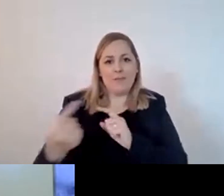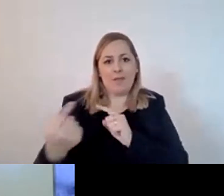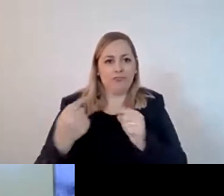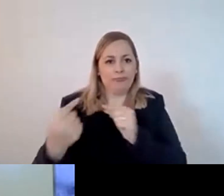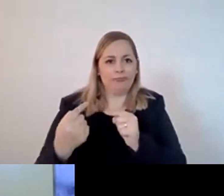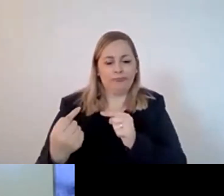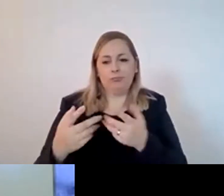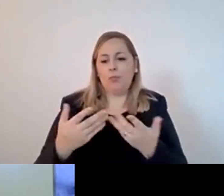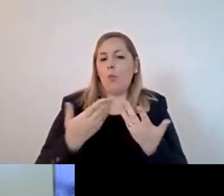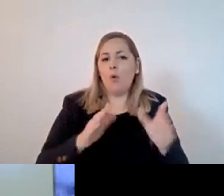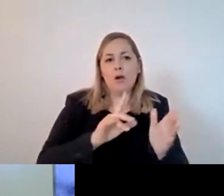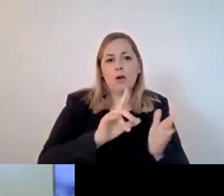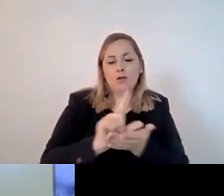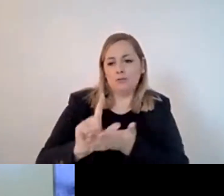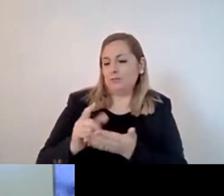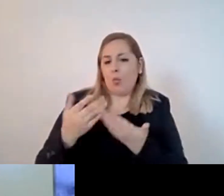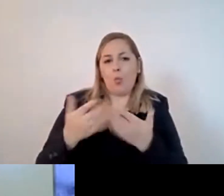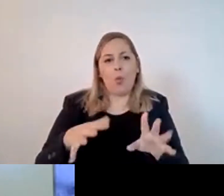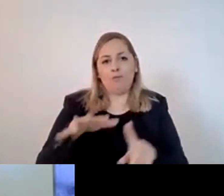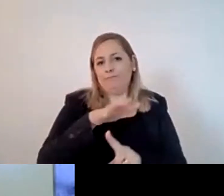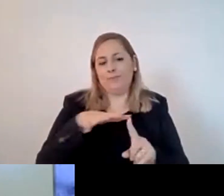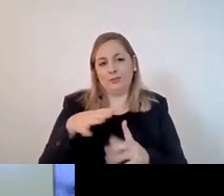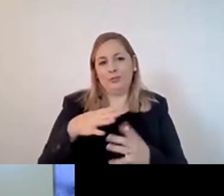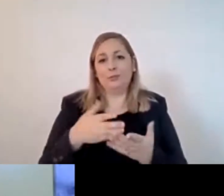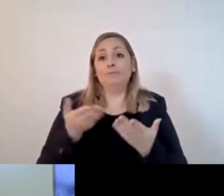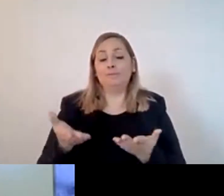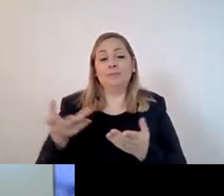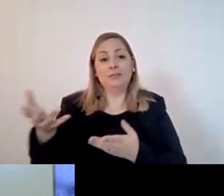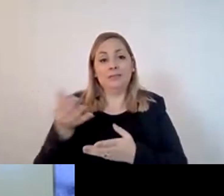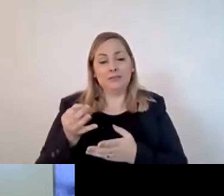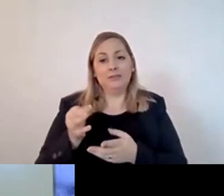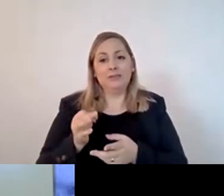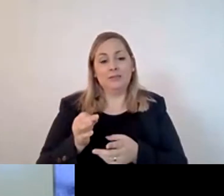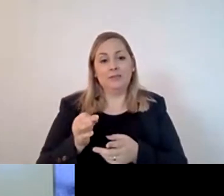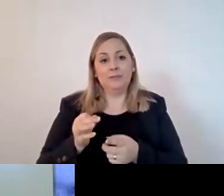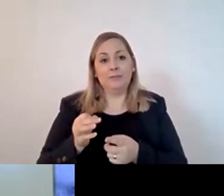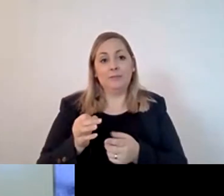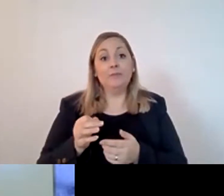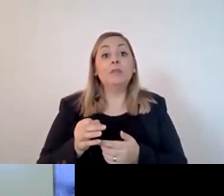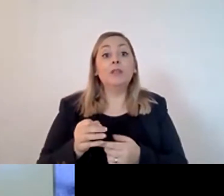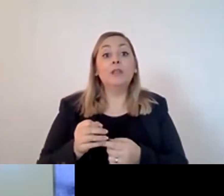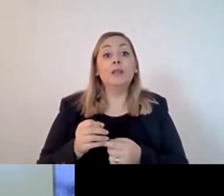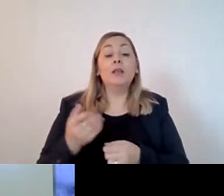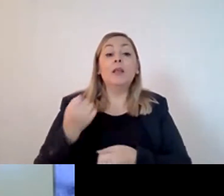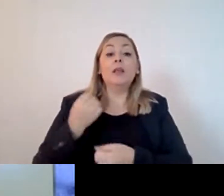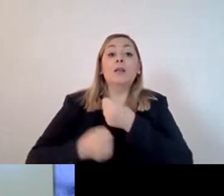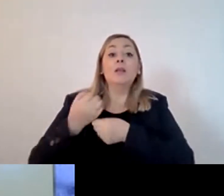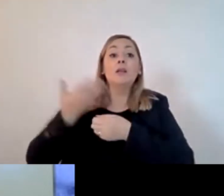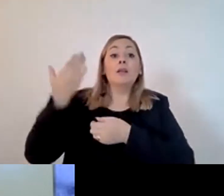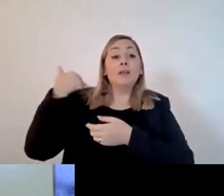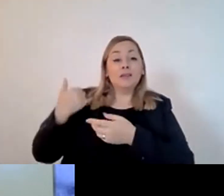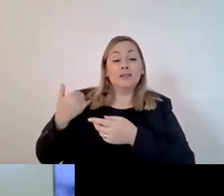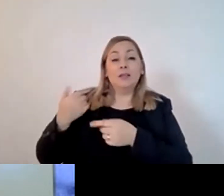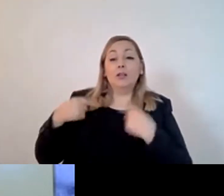por cualquier lado, de todo tipo. Por eso que dice que les ponen, nosotros hace muchos años hicimos un